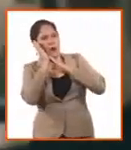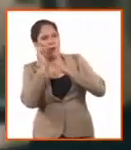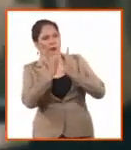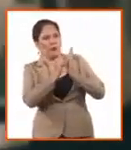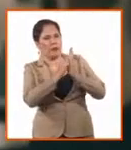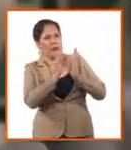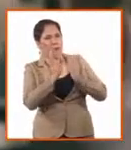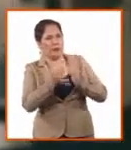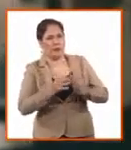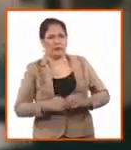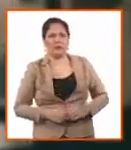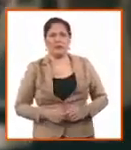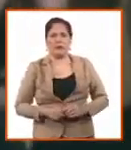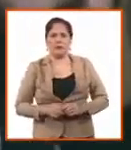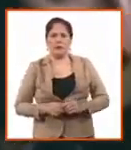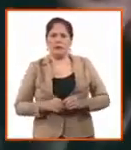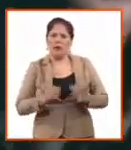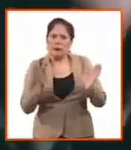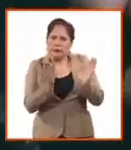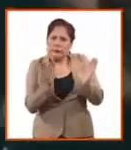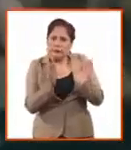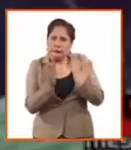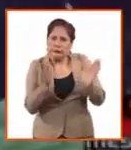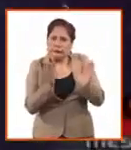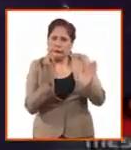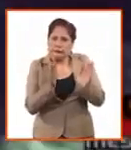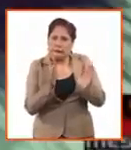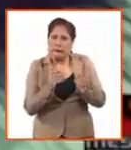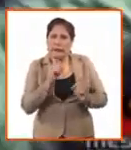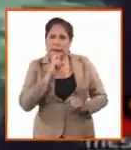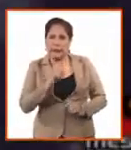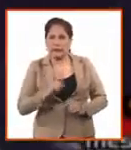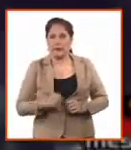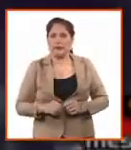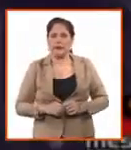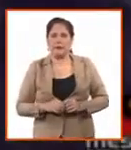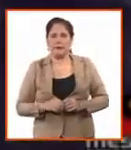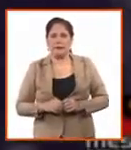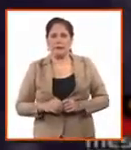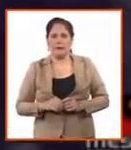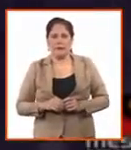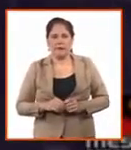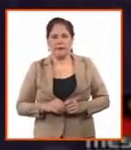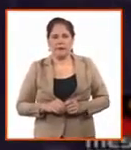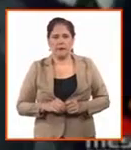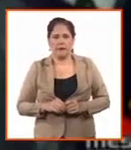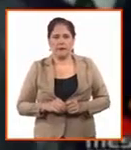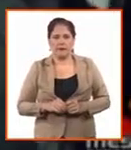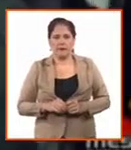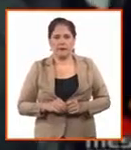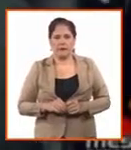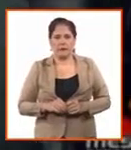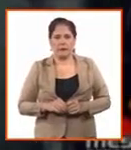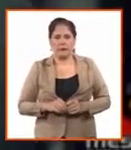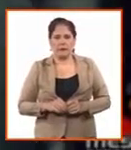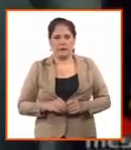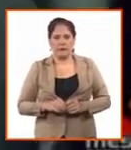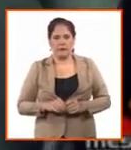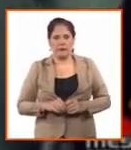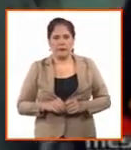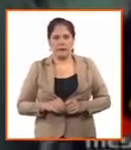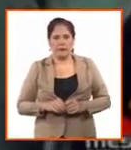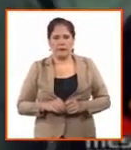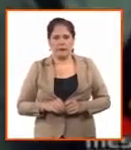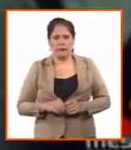casa de María Antonia, pero un cuartico muy chiquito, no cabíamos ni siquiera los. Tú subías desde el Cono